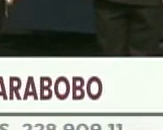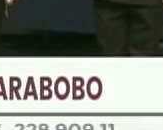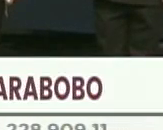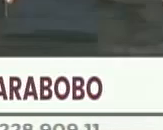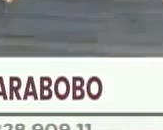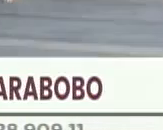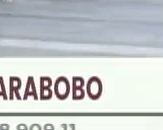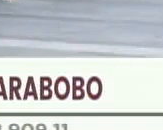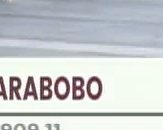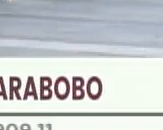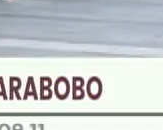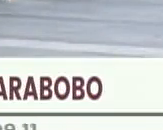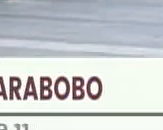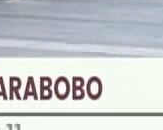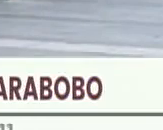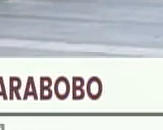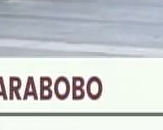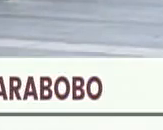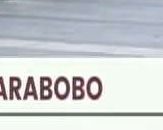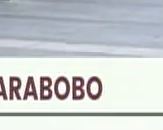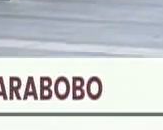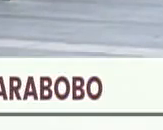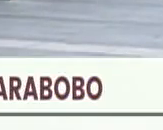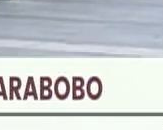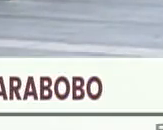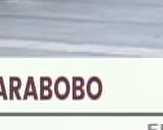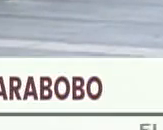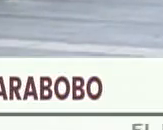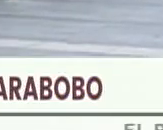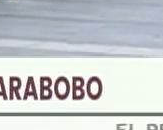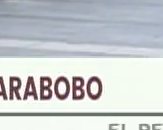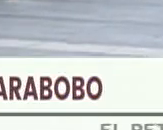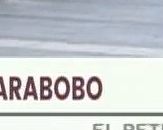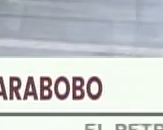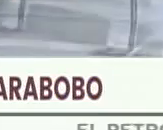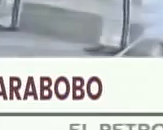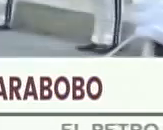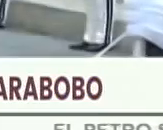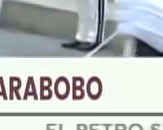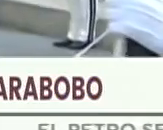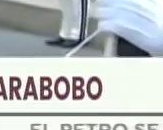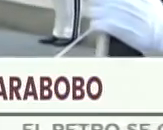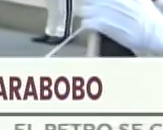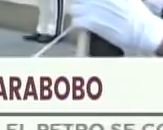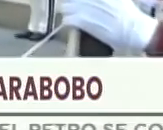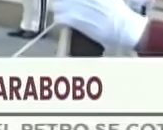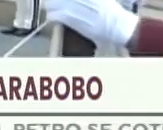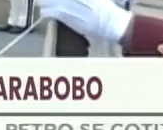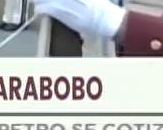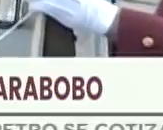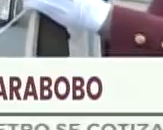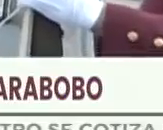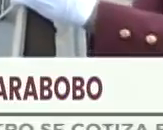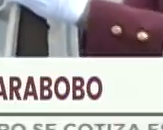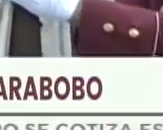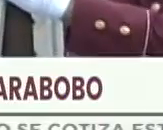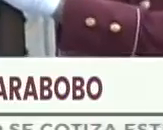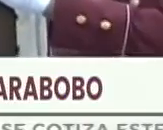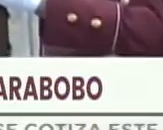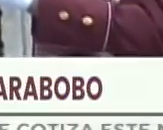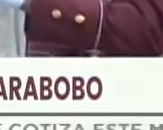ahora en este epicentro donde reposan los restos inmortales del hombre más grande que ha conocido la humanidad, Simón